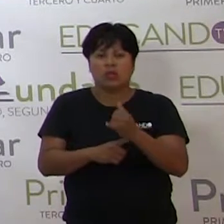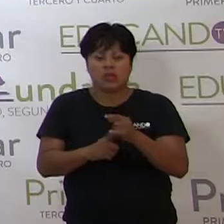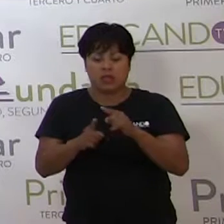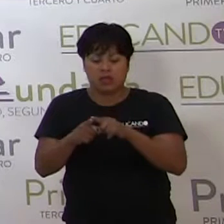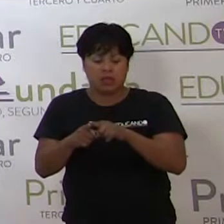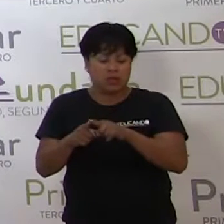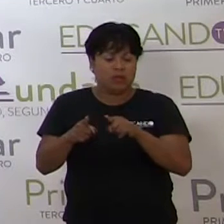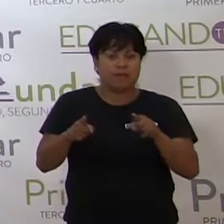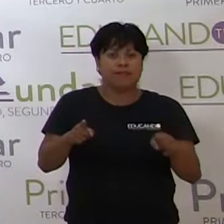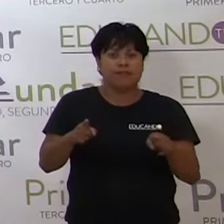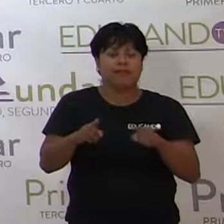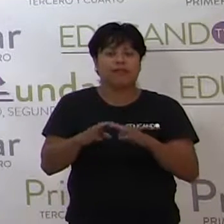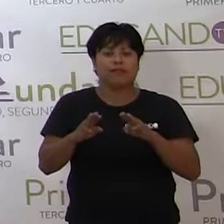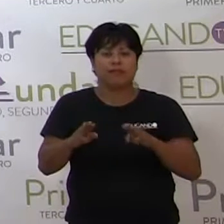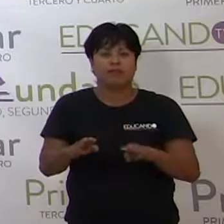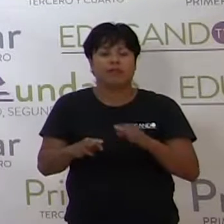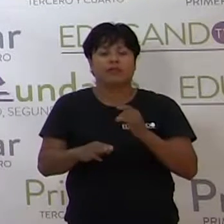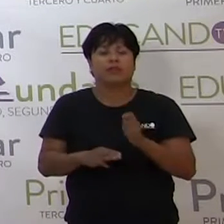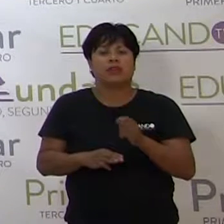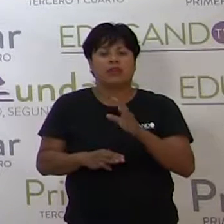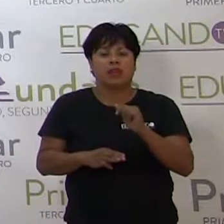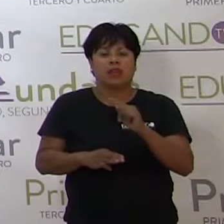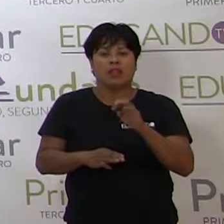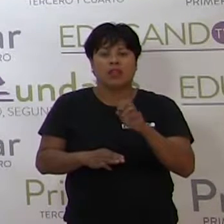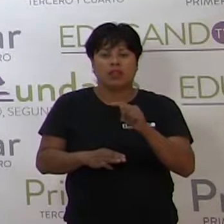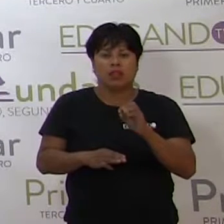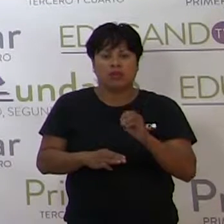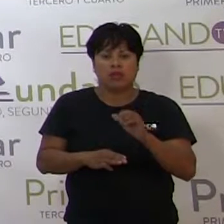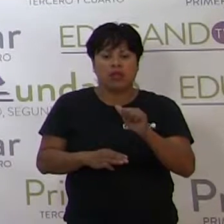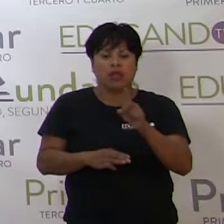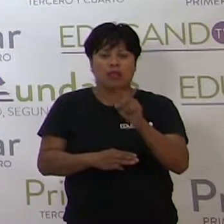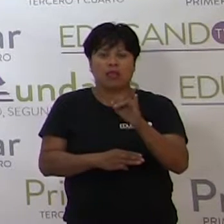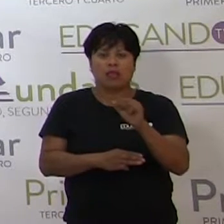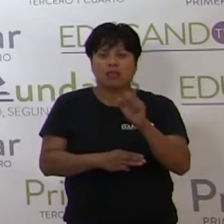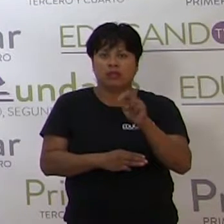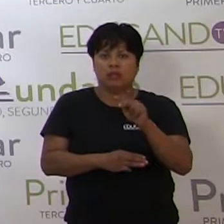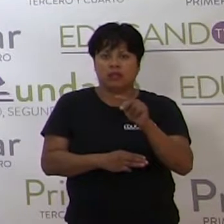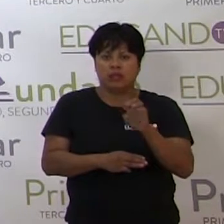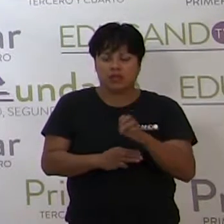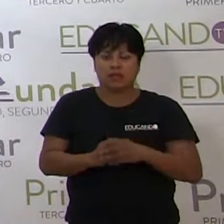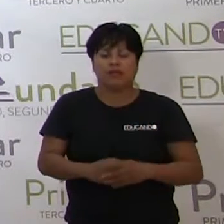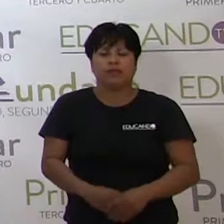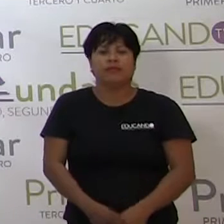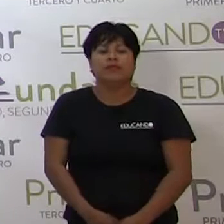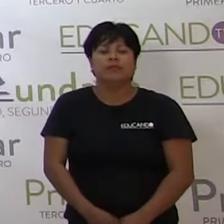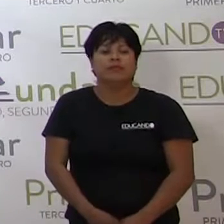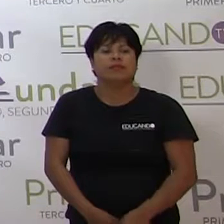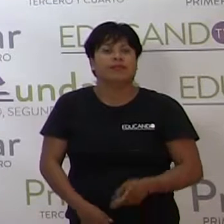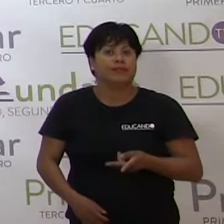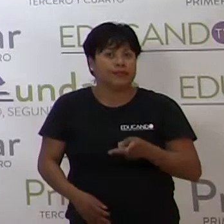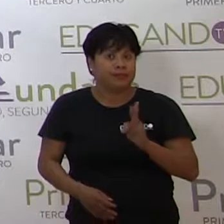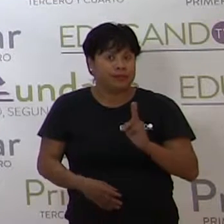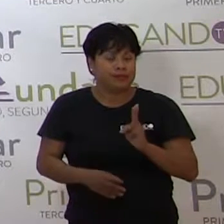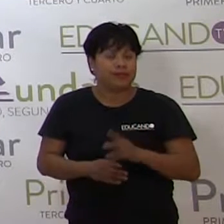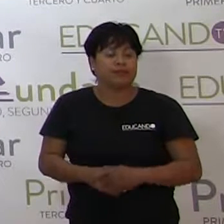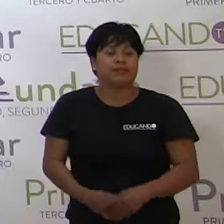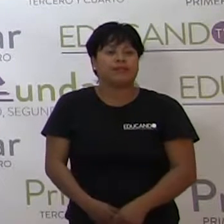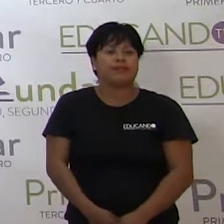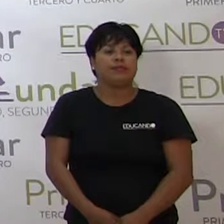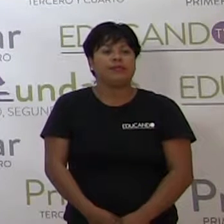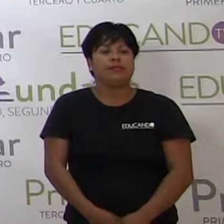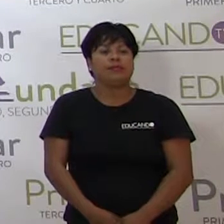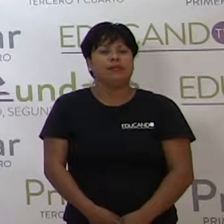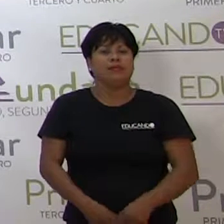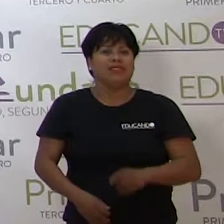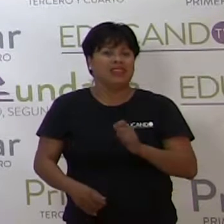la longitud de un cateto adyacente. Pero en